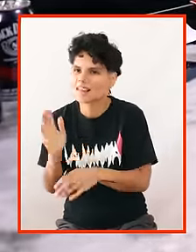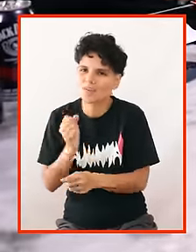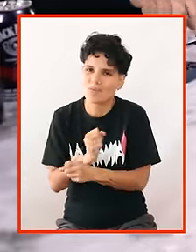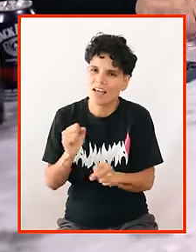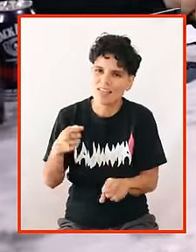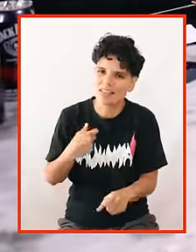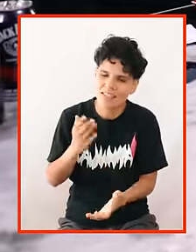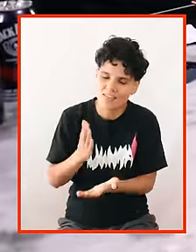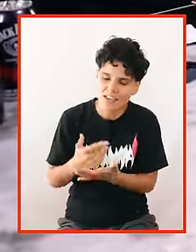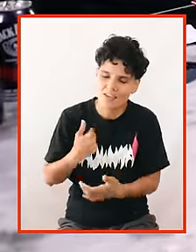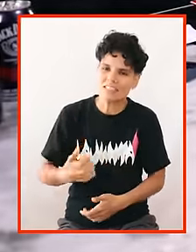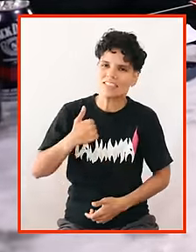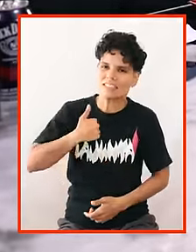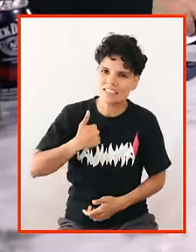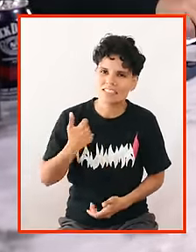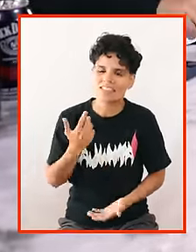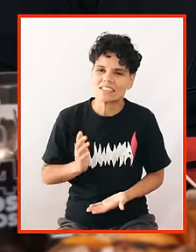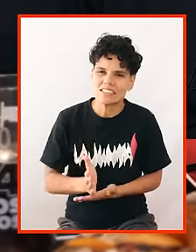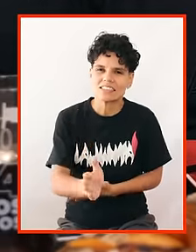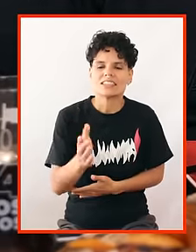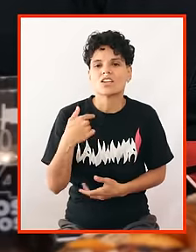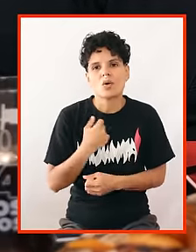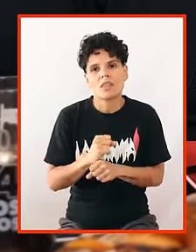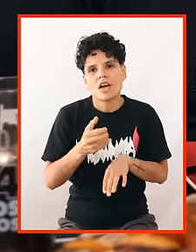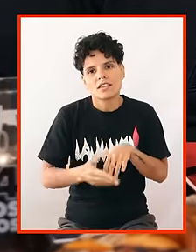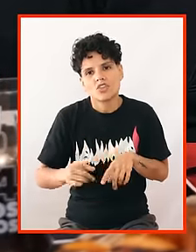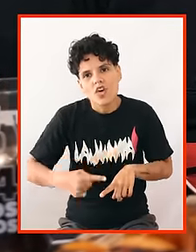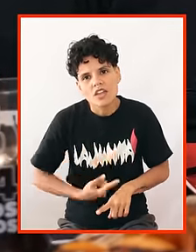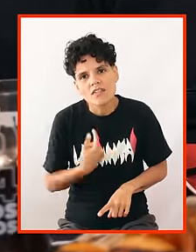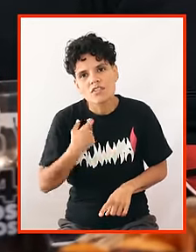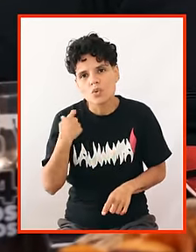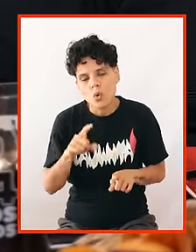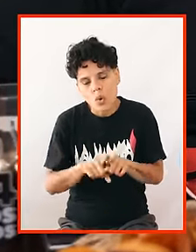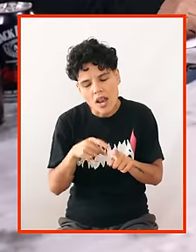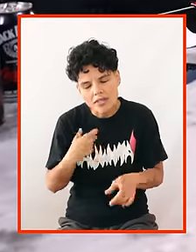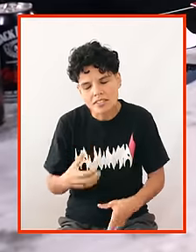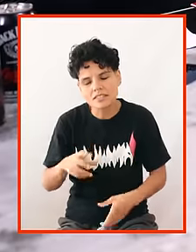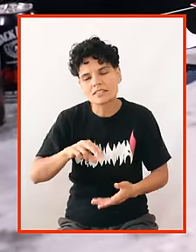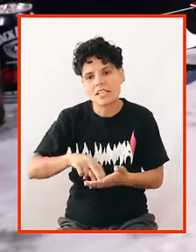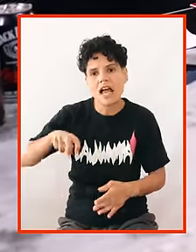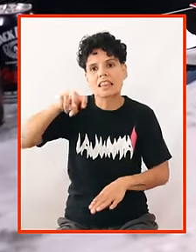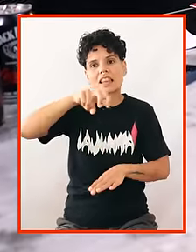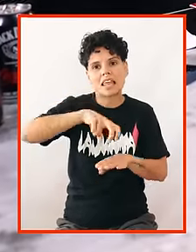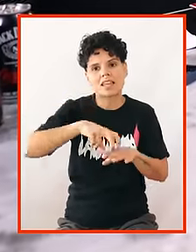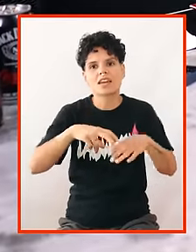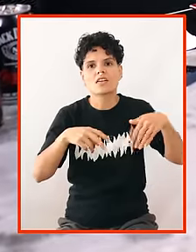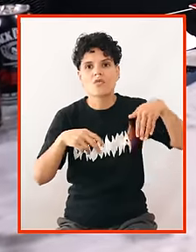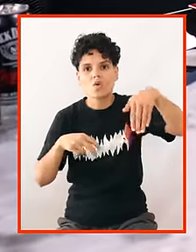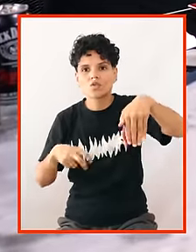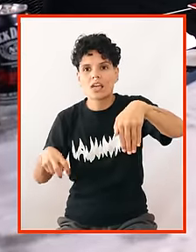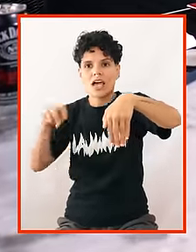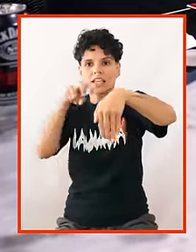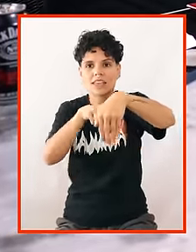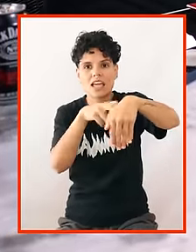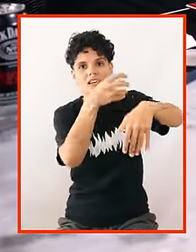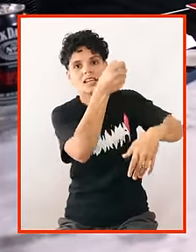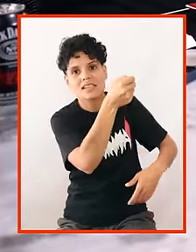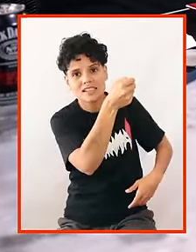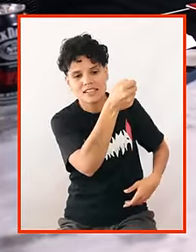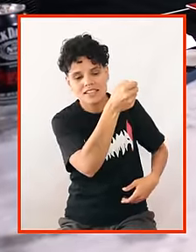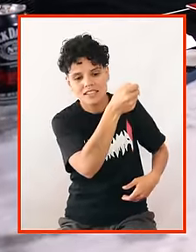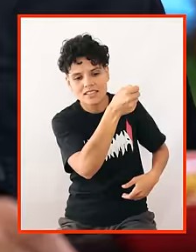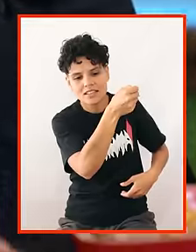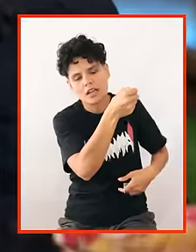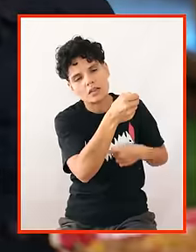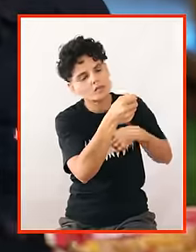po. Había llegado atrasado toda la semana. Entonces dije, no puedo seguir llegando atrasado. Y me subí, pa, me encaré, me agarré. De aquí me agarro, sí. Me